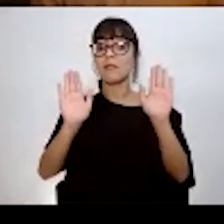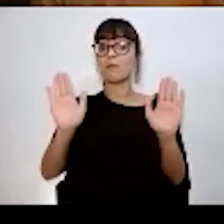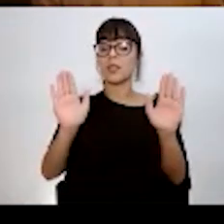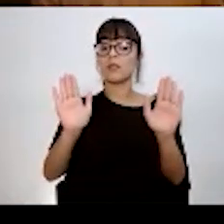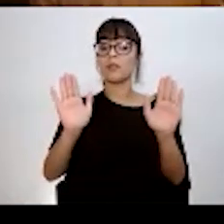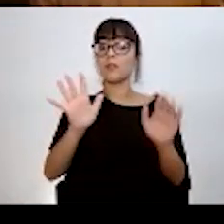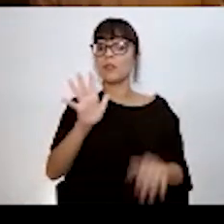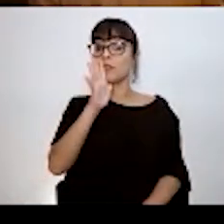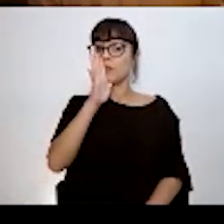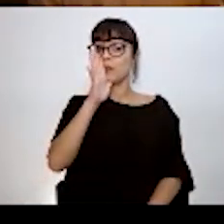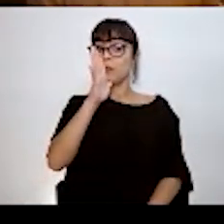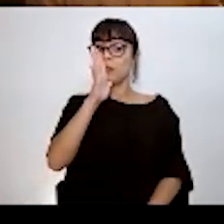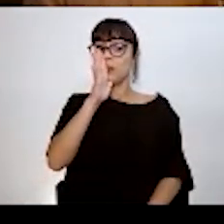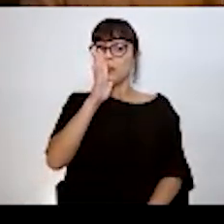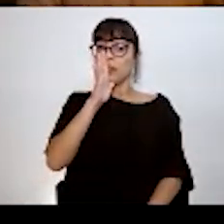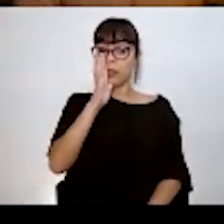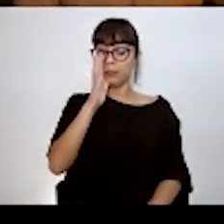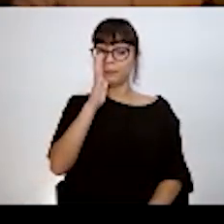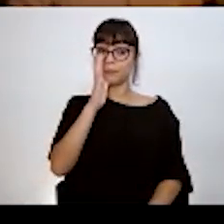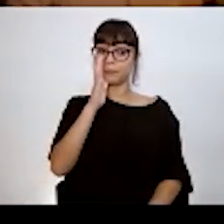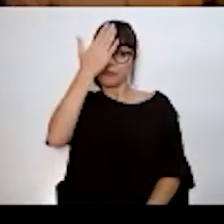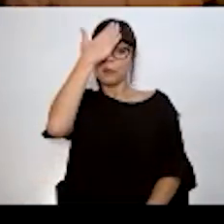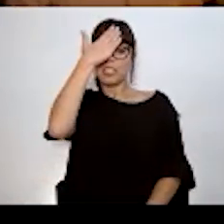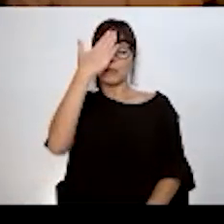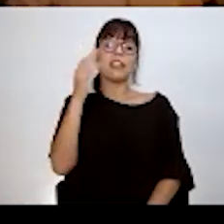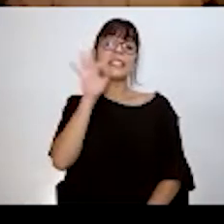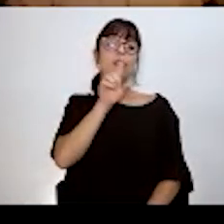mayor expresión arqueológica, a partir del siglo XI-XII.